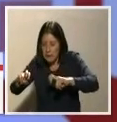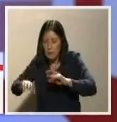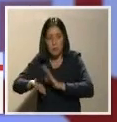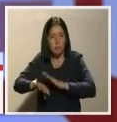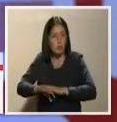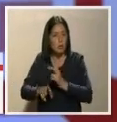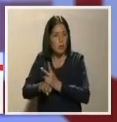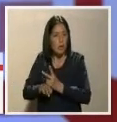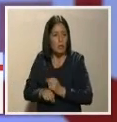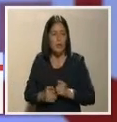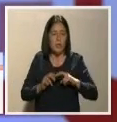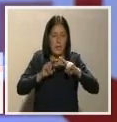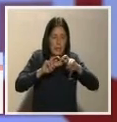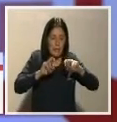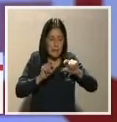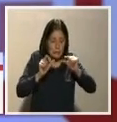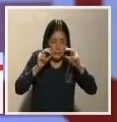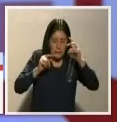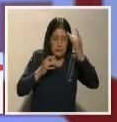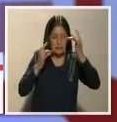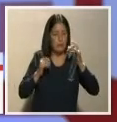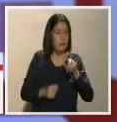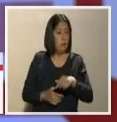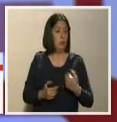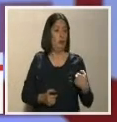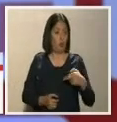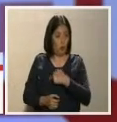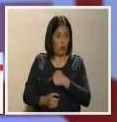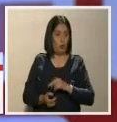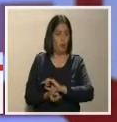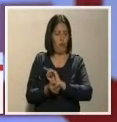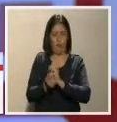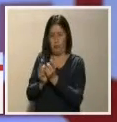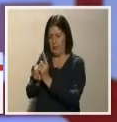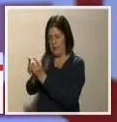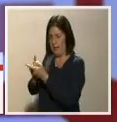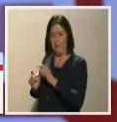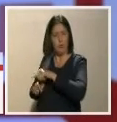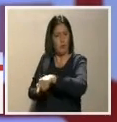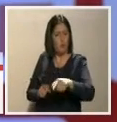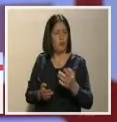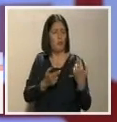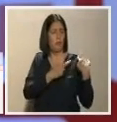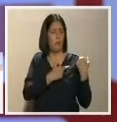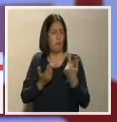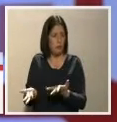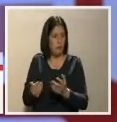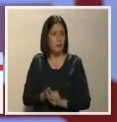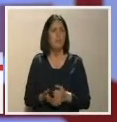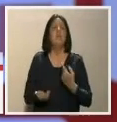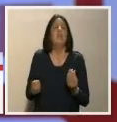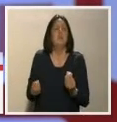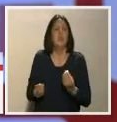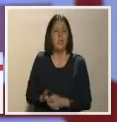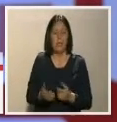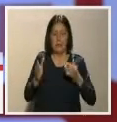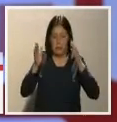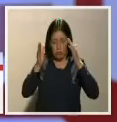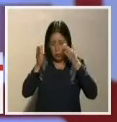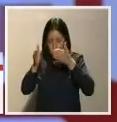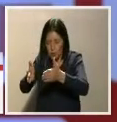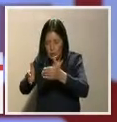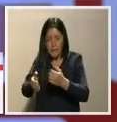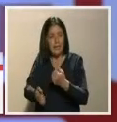prevención e inteligencia. Nosotros realizaremos una redistribución de estas funciones con la finalidad de concentrar